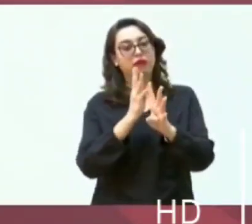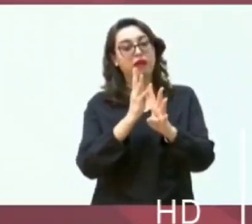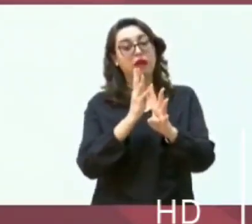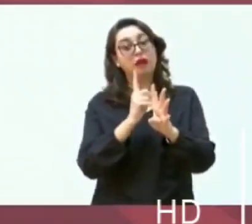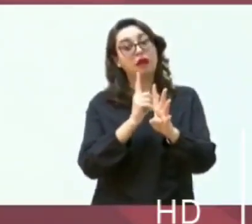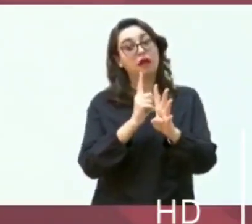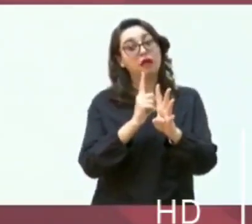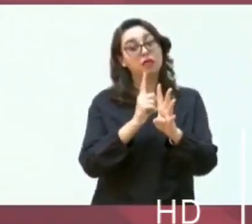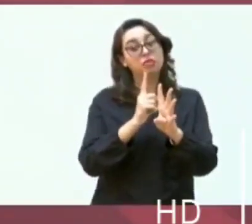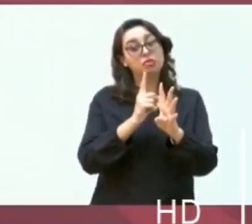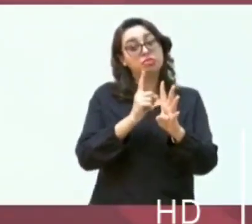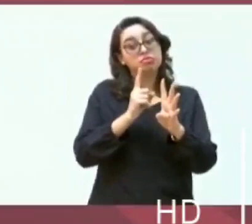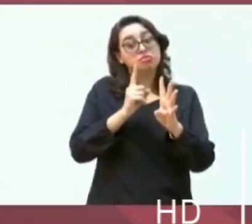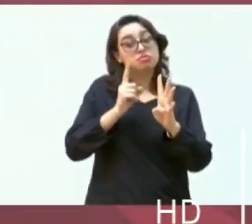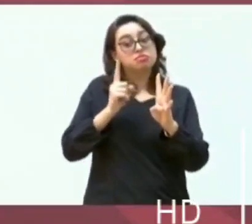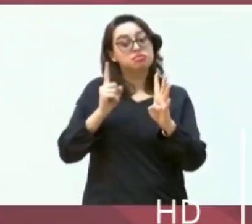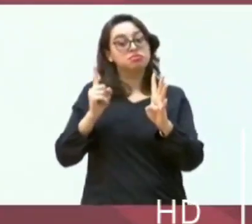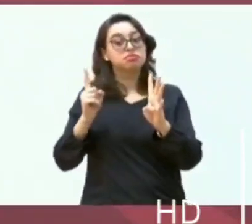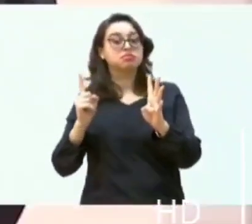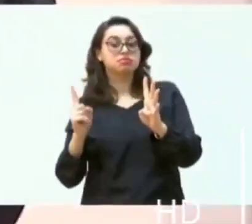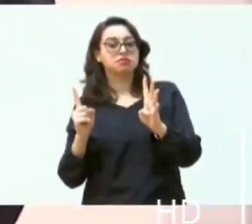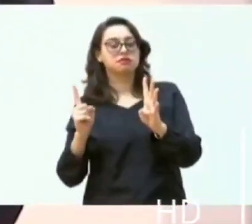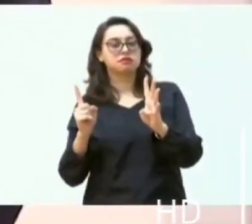se pasó a la banqueta